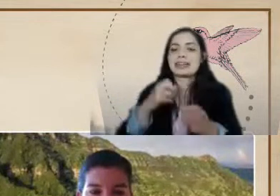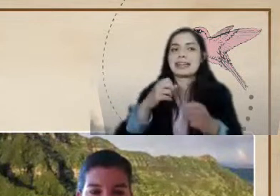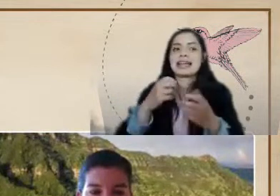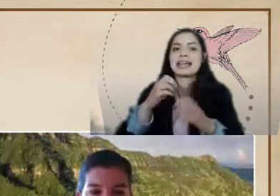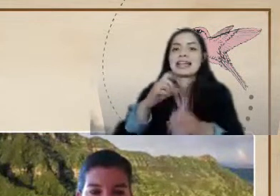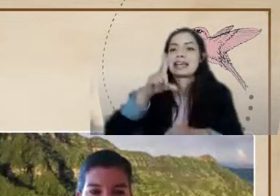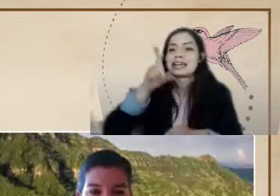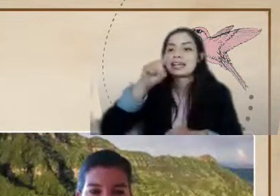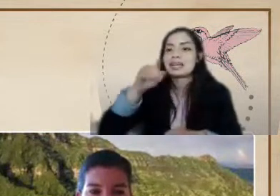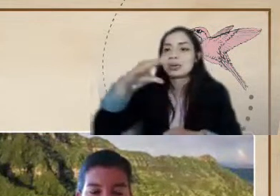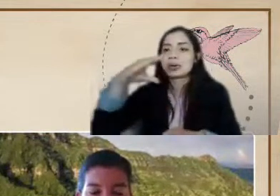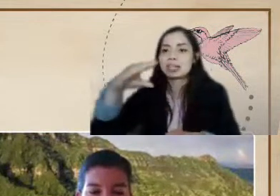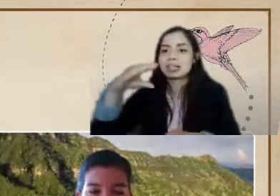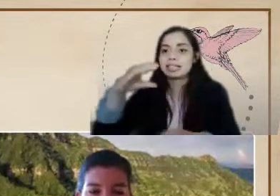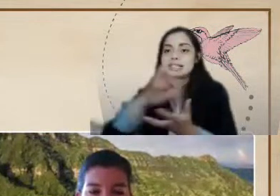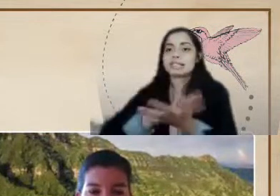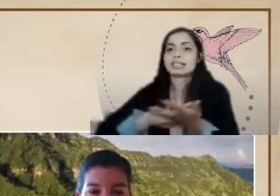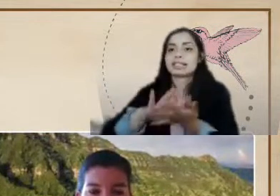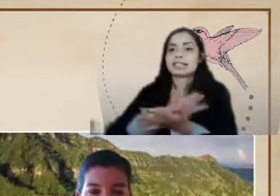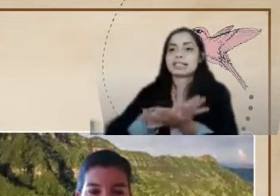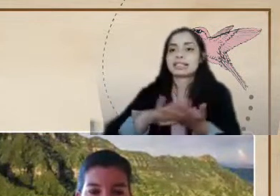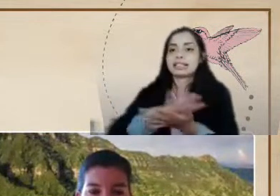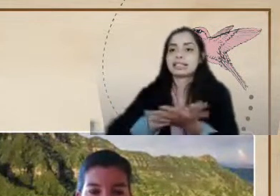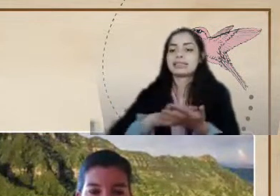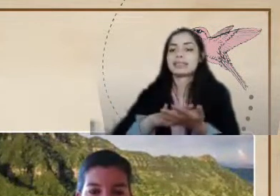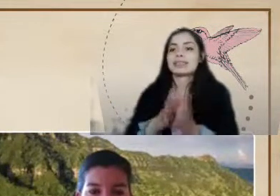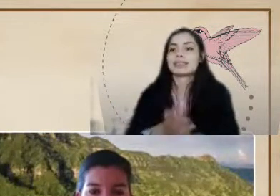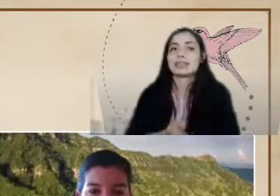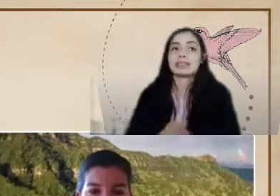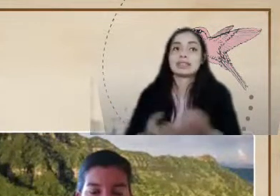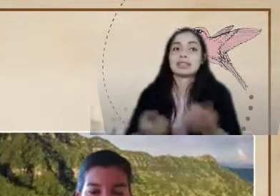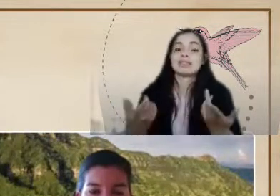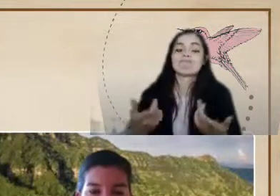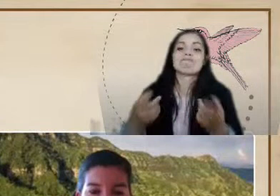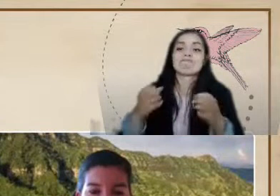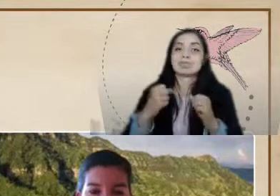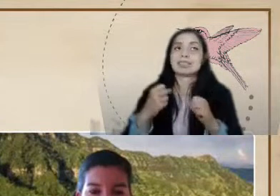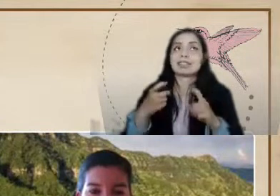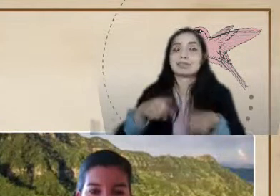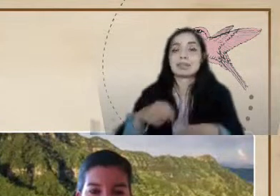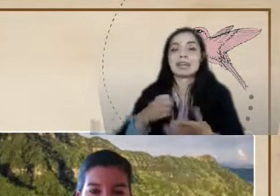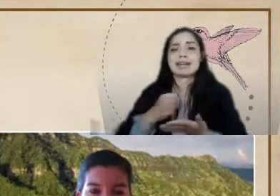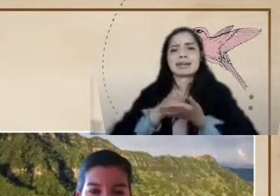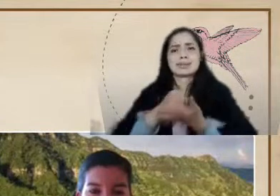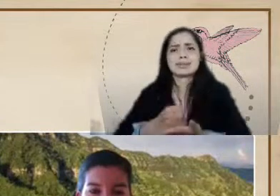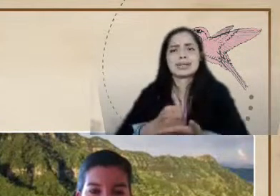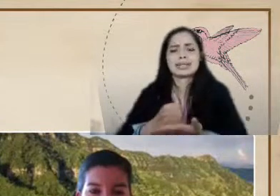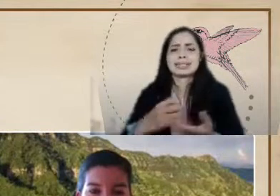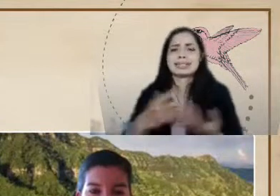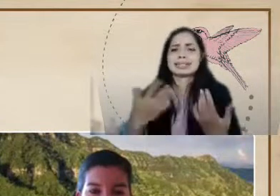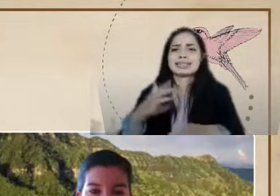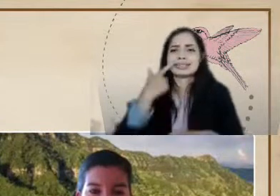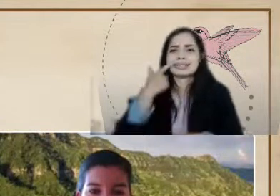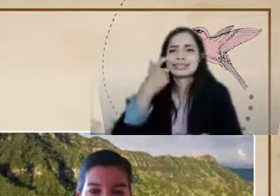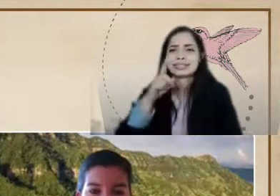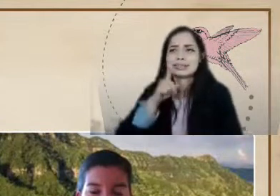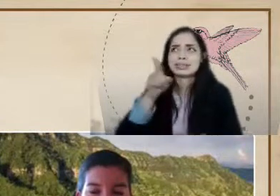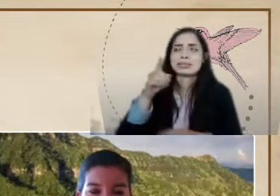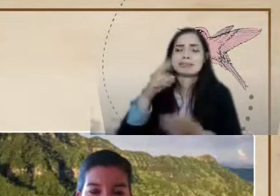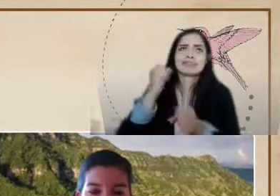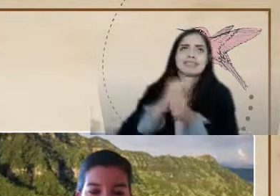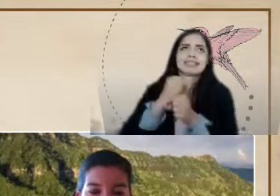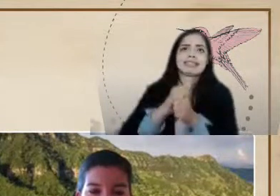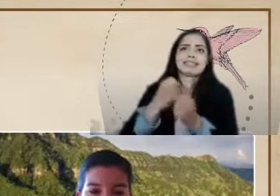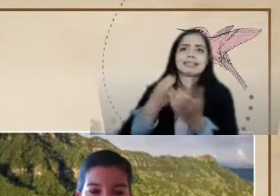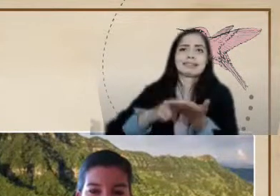a nuestra población sordoseñante que pueda también acceder a esta importante discusión y sobre todo ahorita ver el documental,